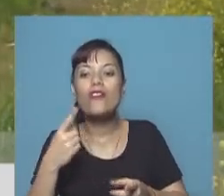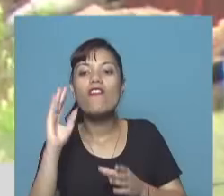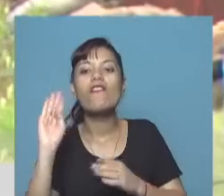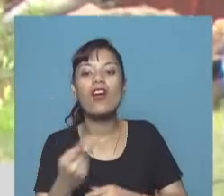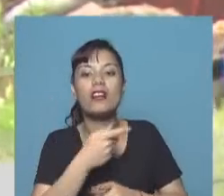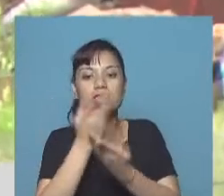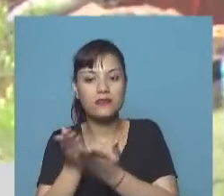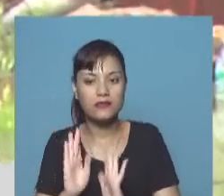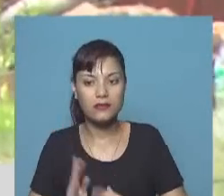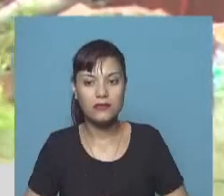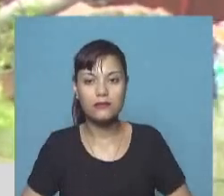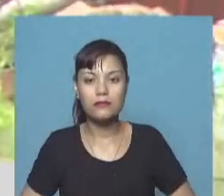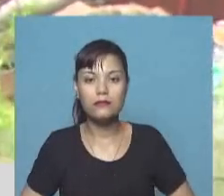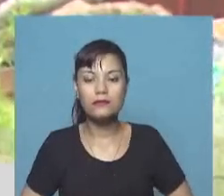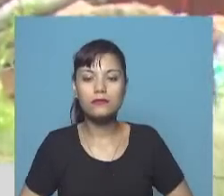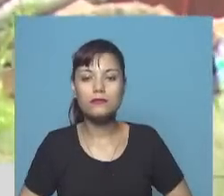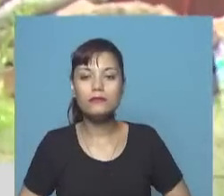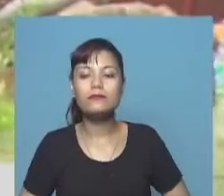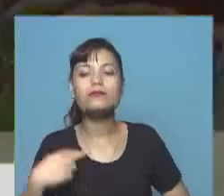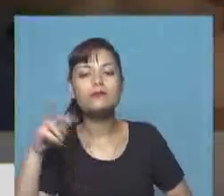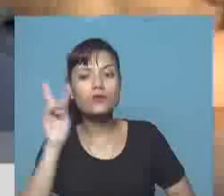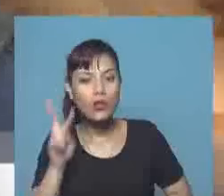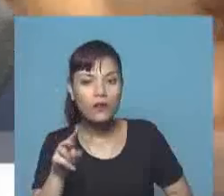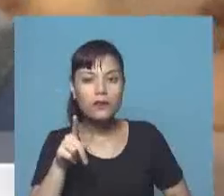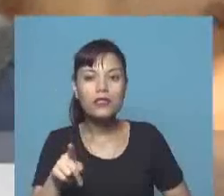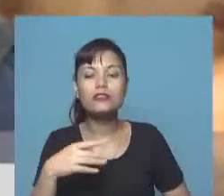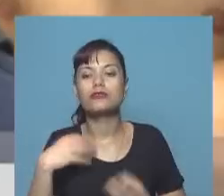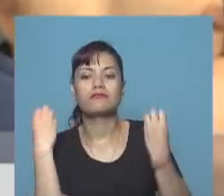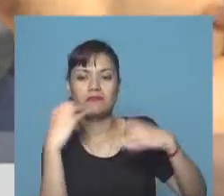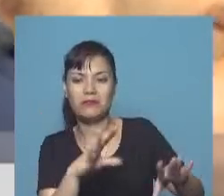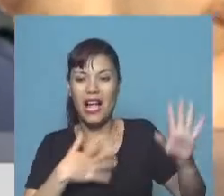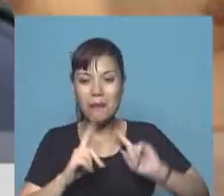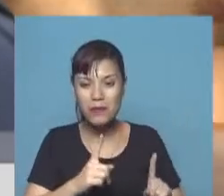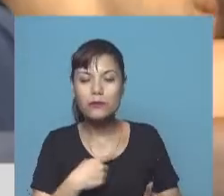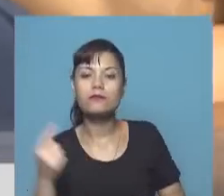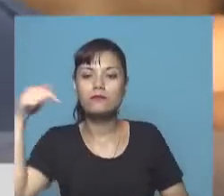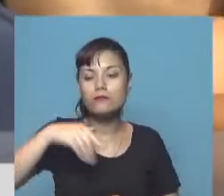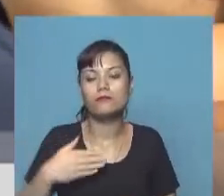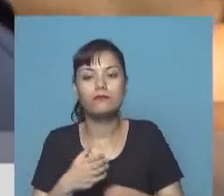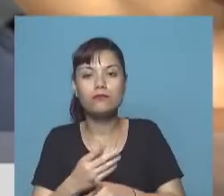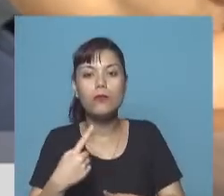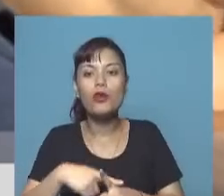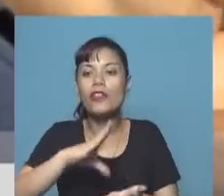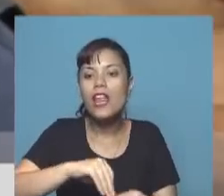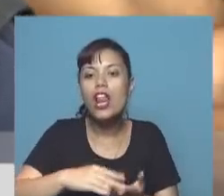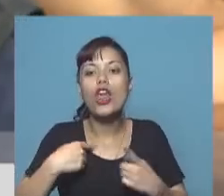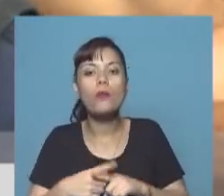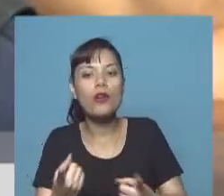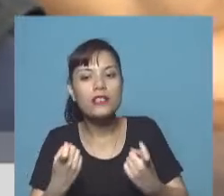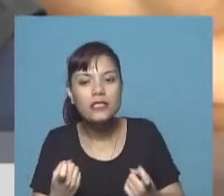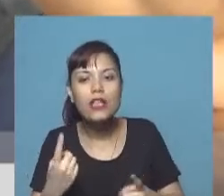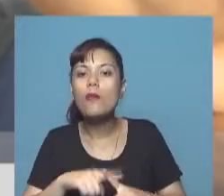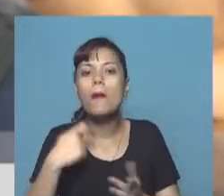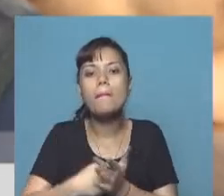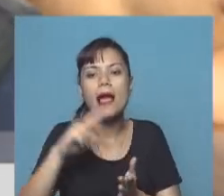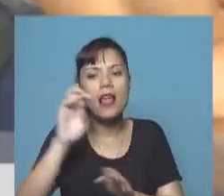falsas expresiones. Vi esto, lo que estaba pasando, dejé las cosas que estaba haciendo y vine y me metí por un terreno por necesidad, para no